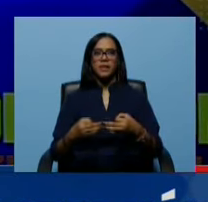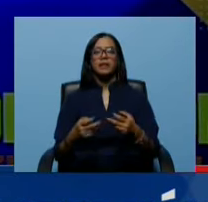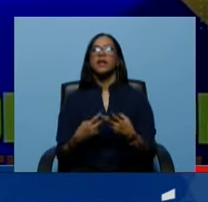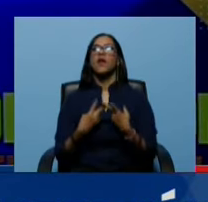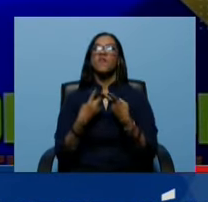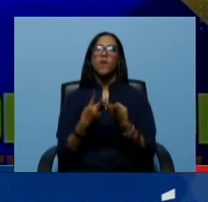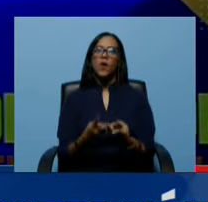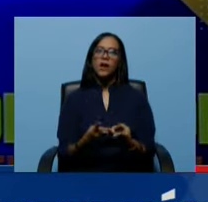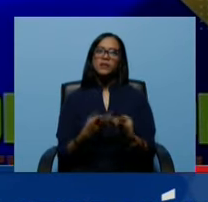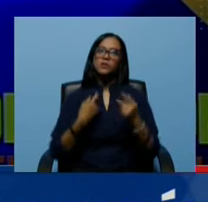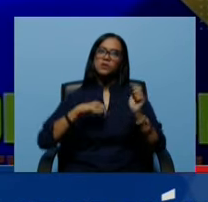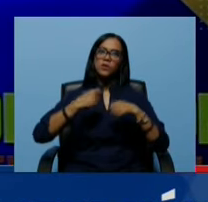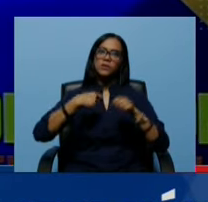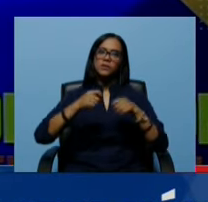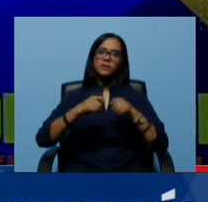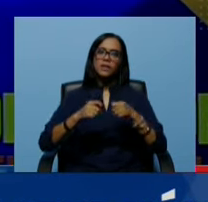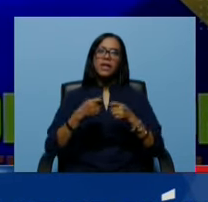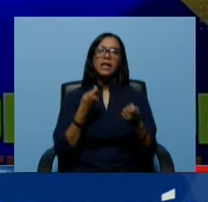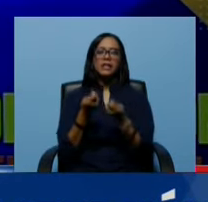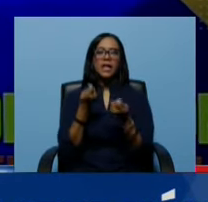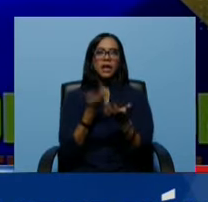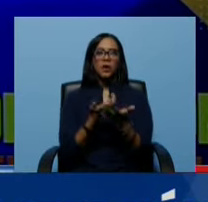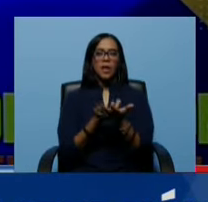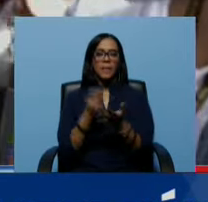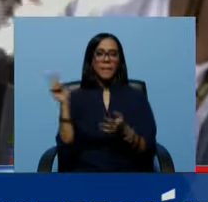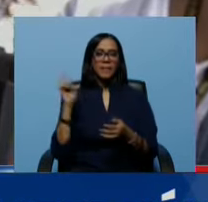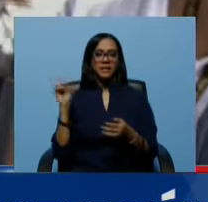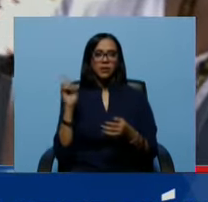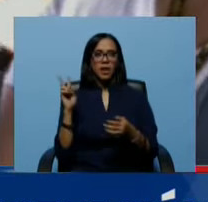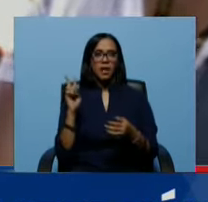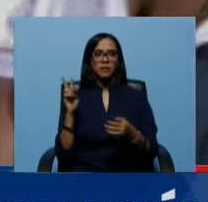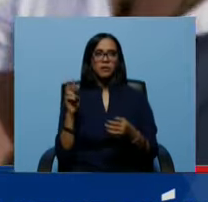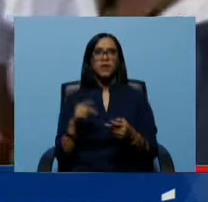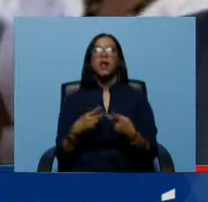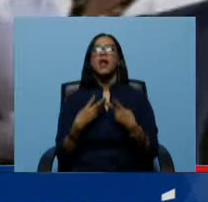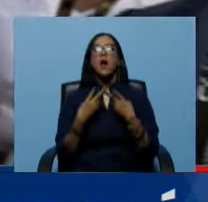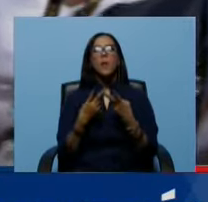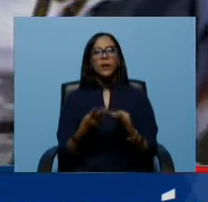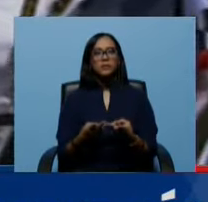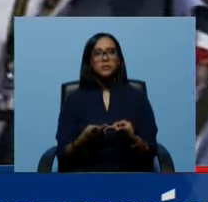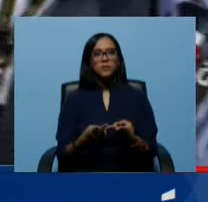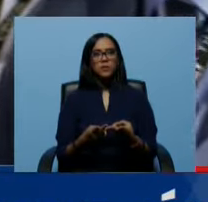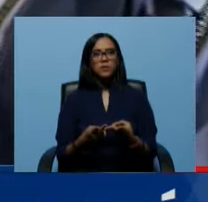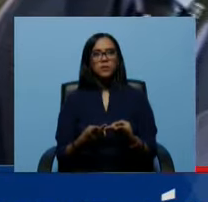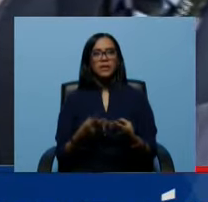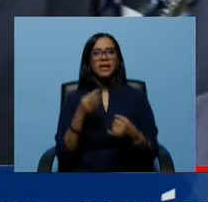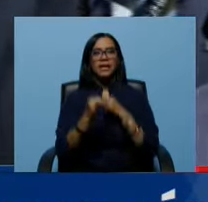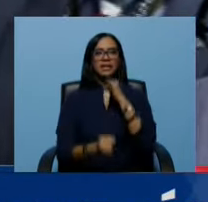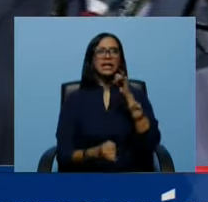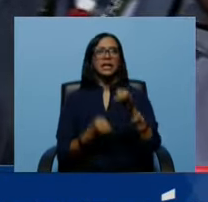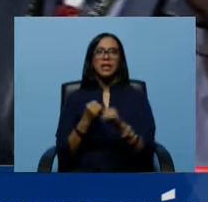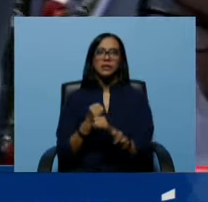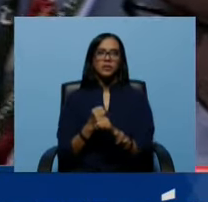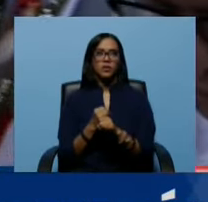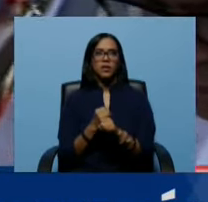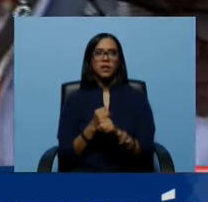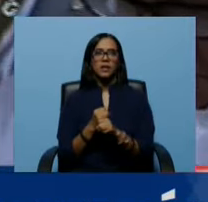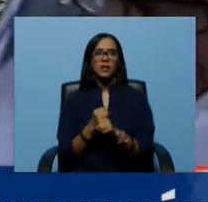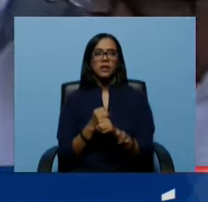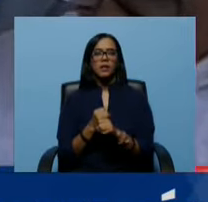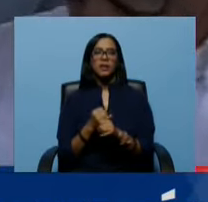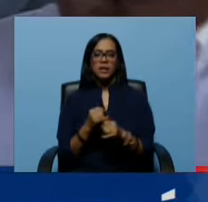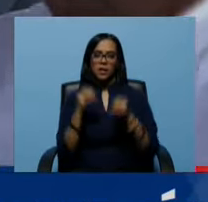vocación exportadora de la economía venezolana. La vocación internacional de